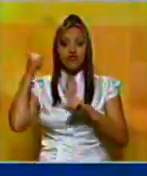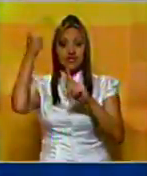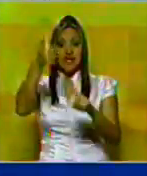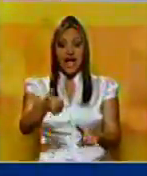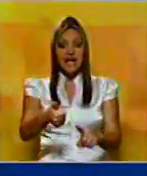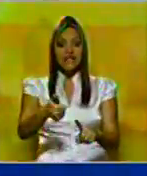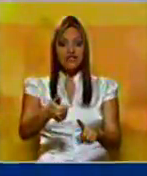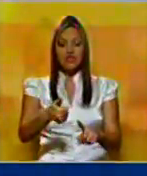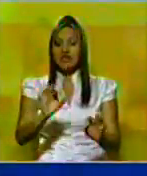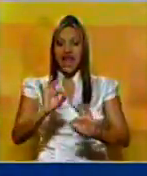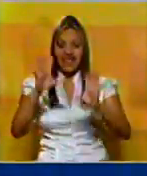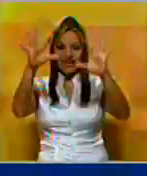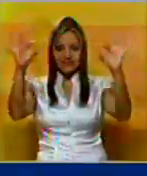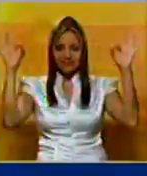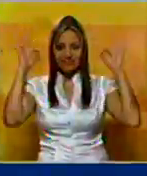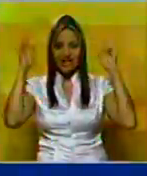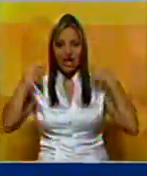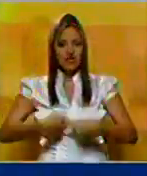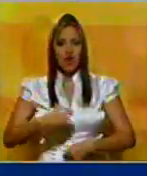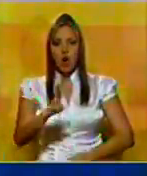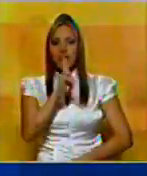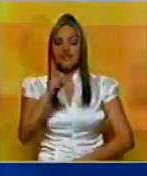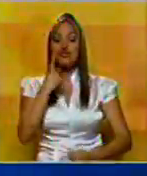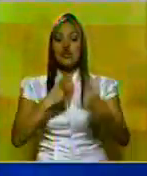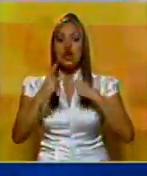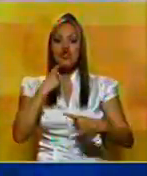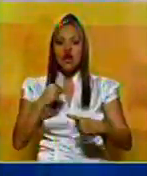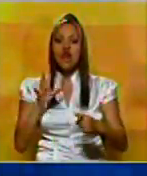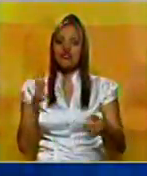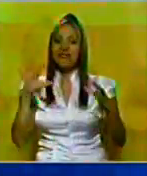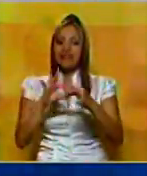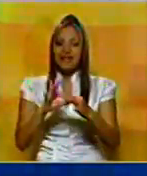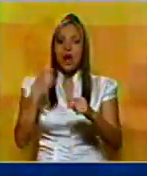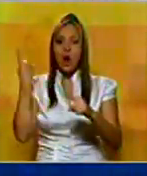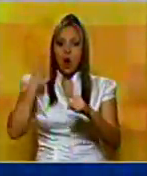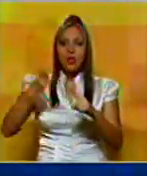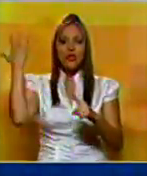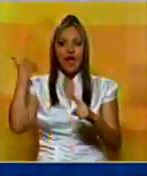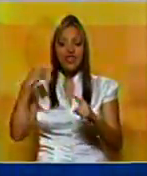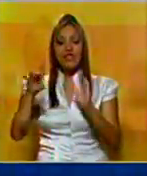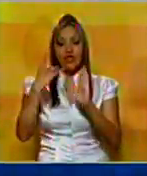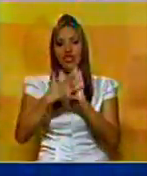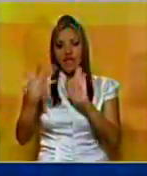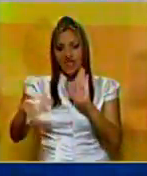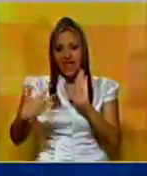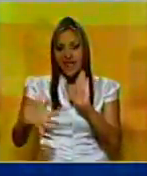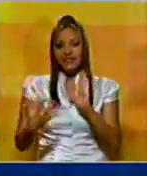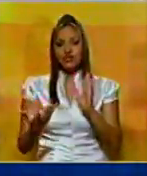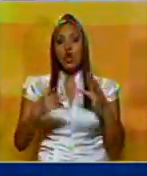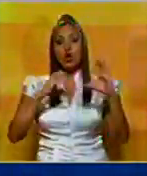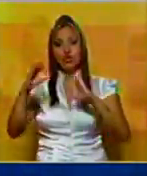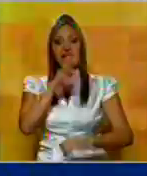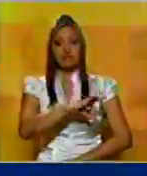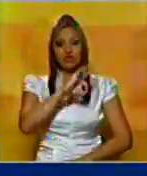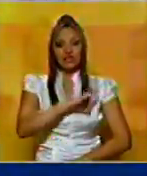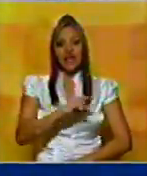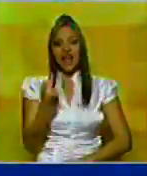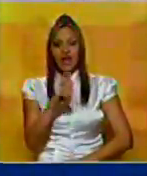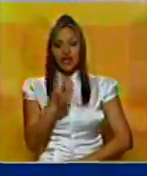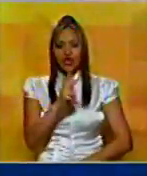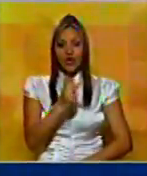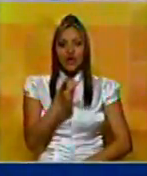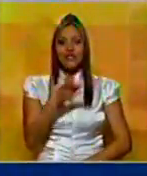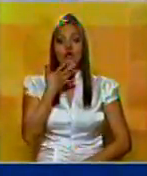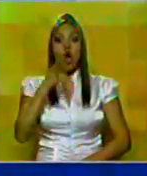colocaba un birrete, una toga, este color que me relaciona con mi otra carrera, el derecho, además de la comunicación social. Y